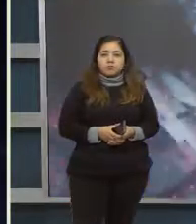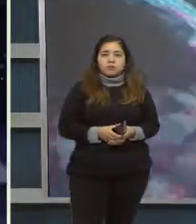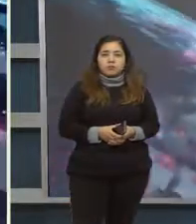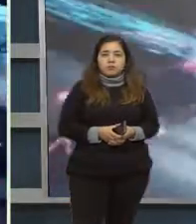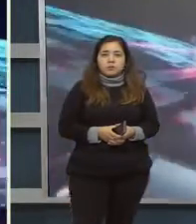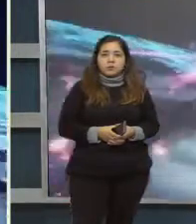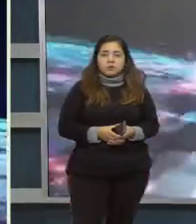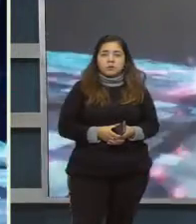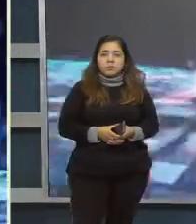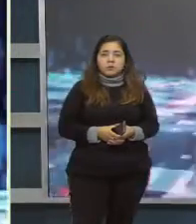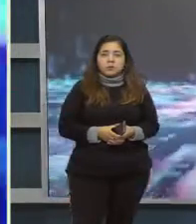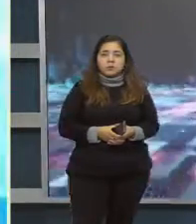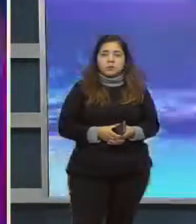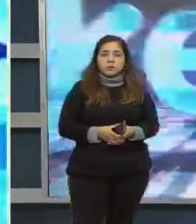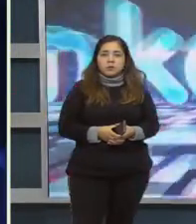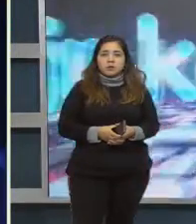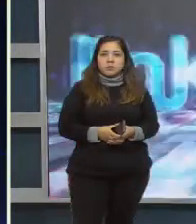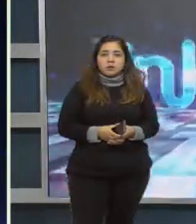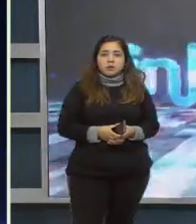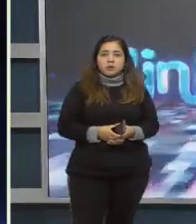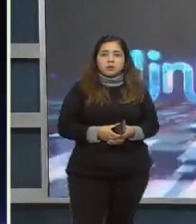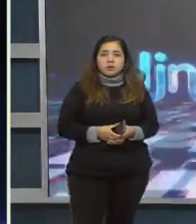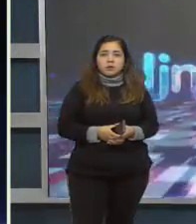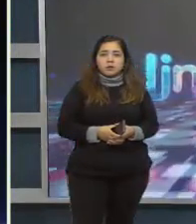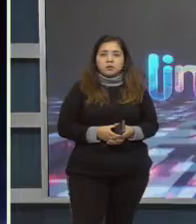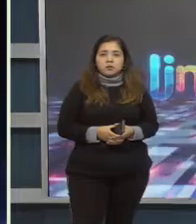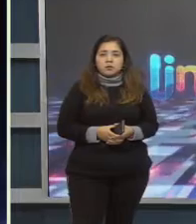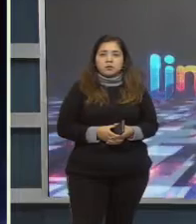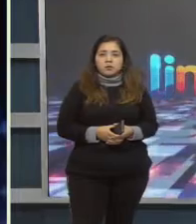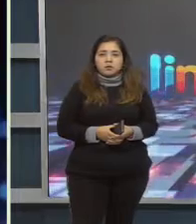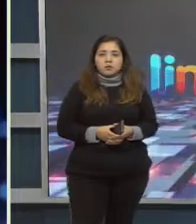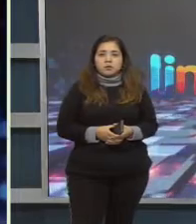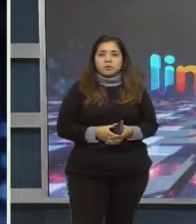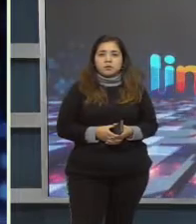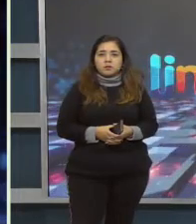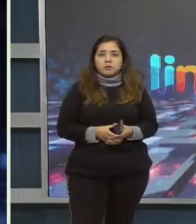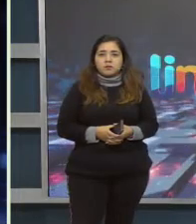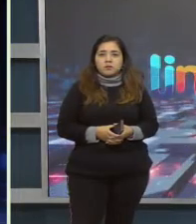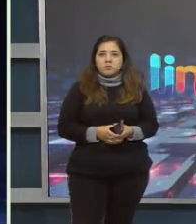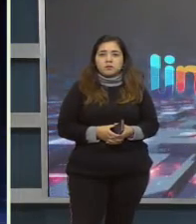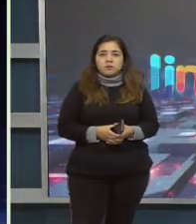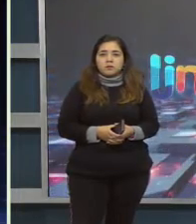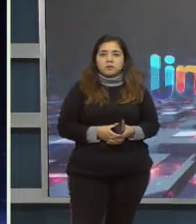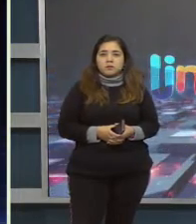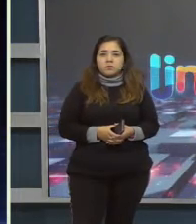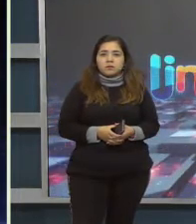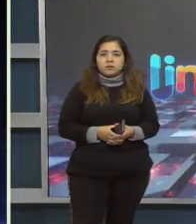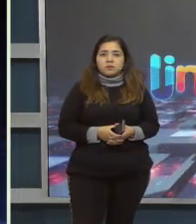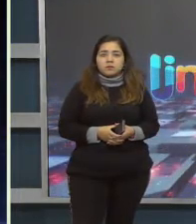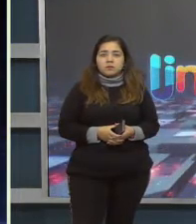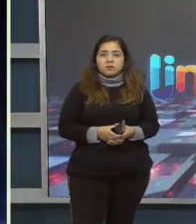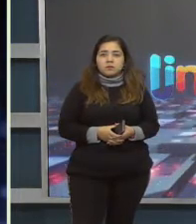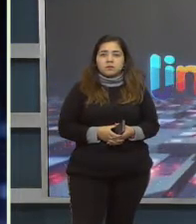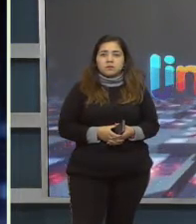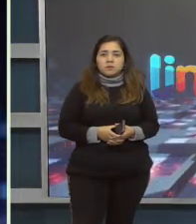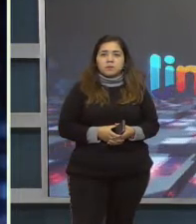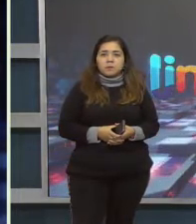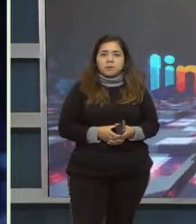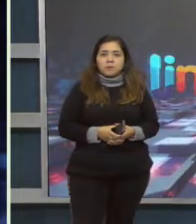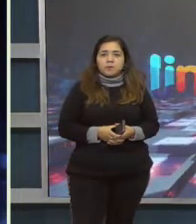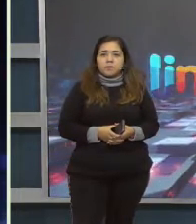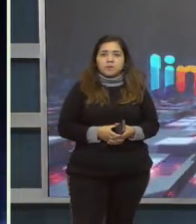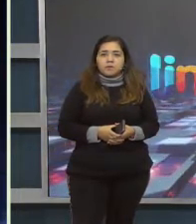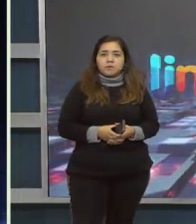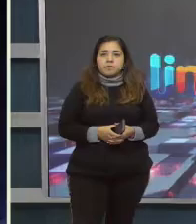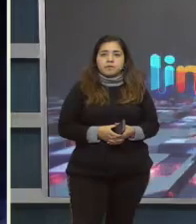Hay que, tenemos que hacer un trabajo de coordinación con el Ministerio de Educación de la provincia para ver cuáles son los contenidos que han visto y